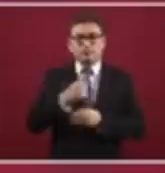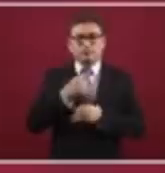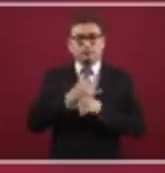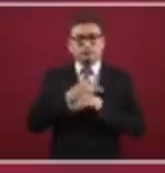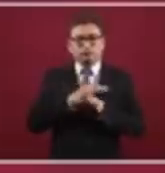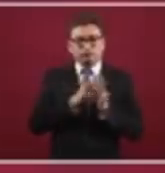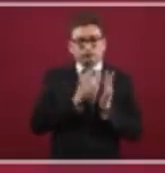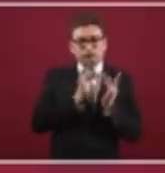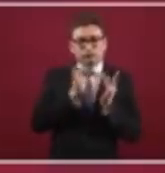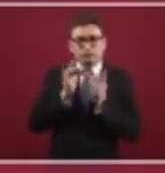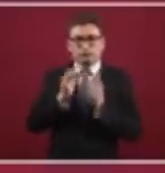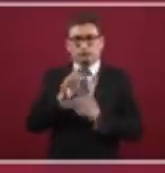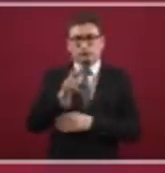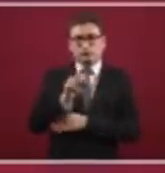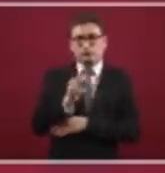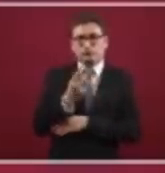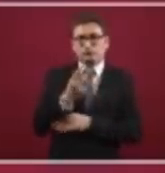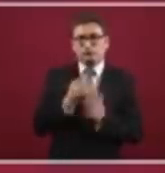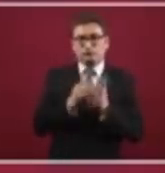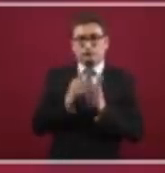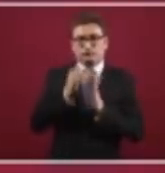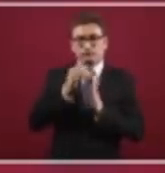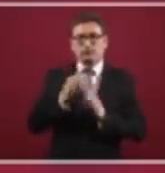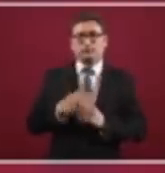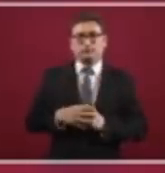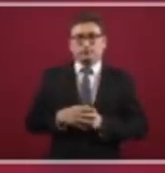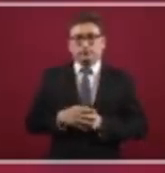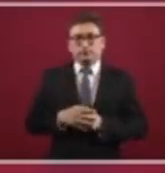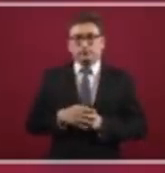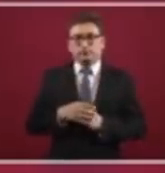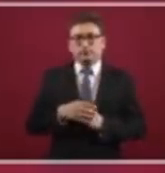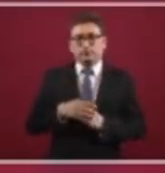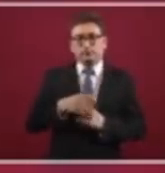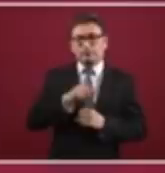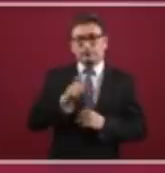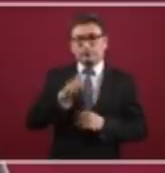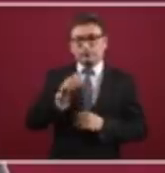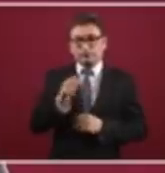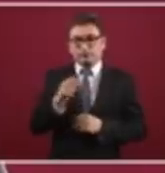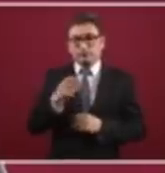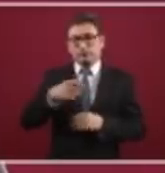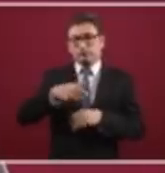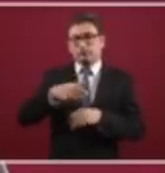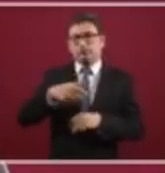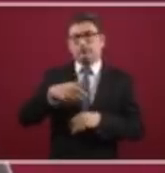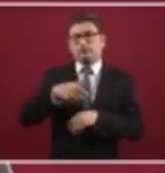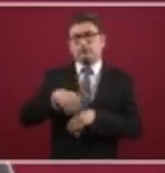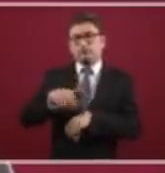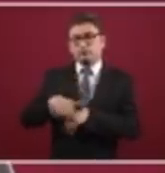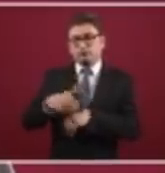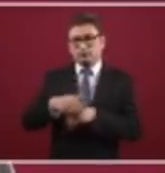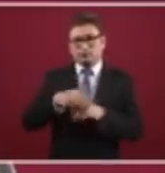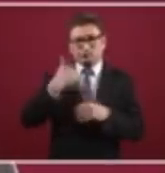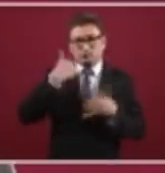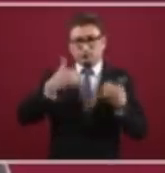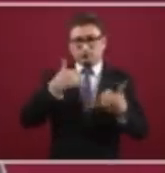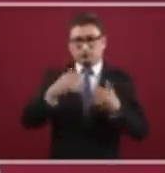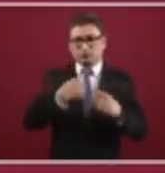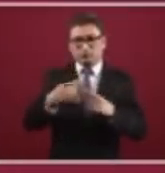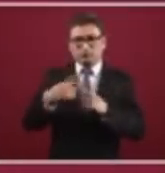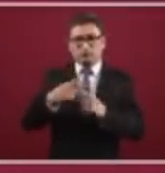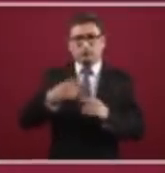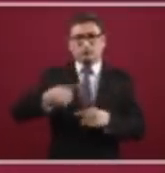primaria de 84 mil líneas prioritarias y de 116 números telefónicos y nos ha permitido no solamente